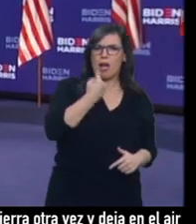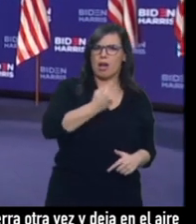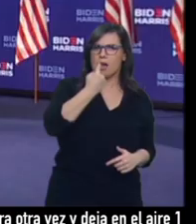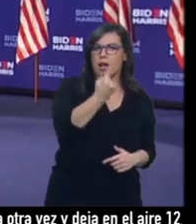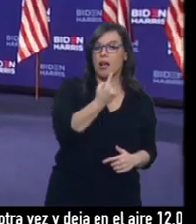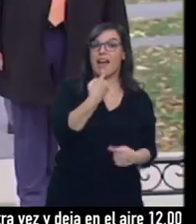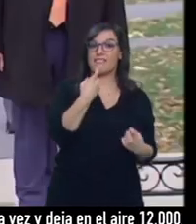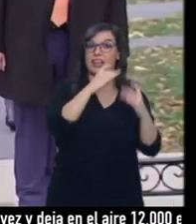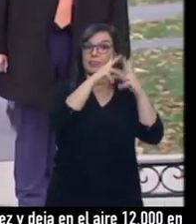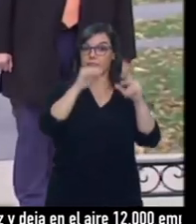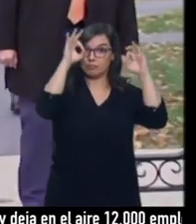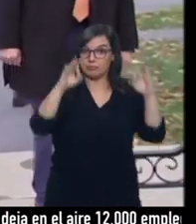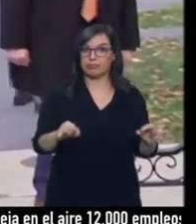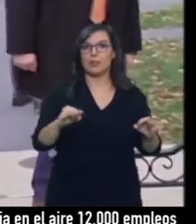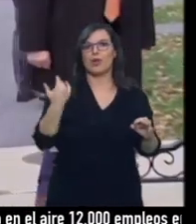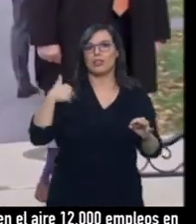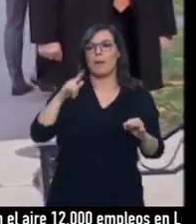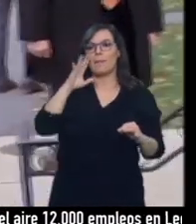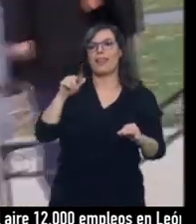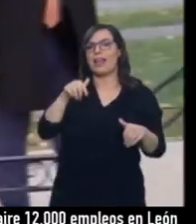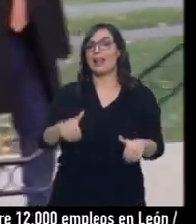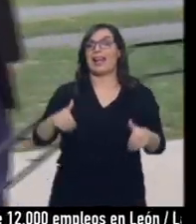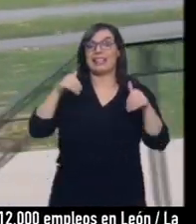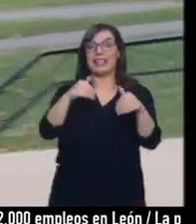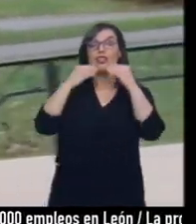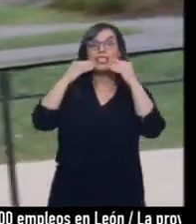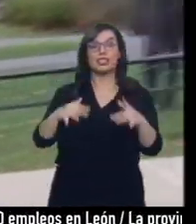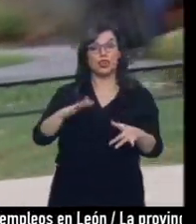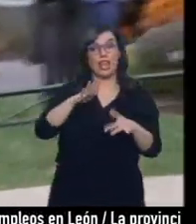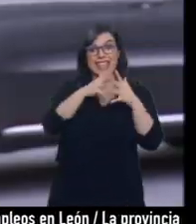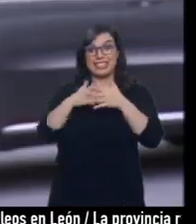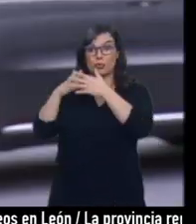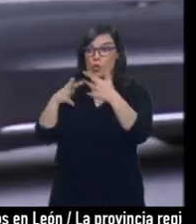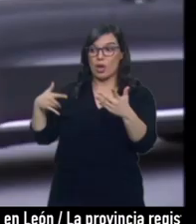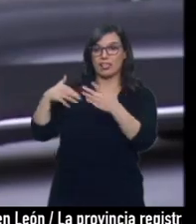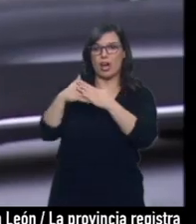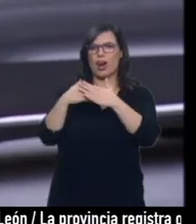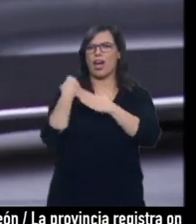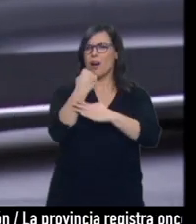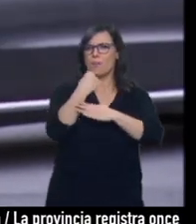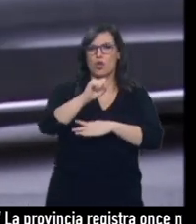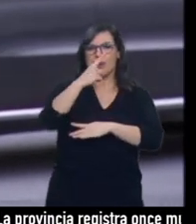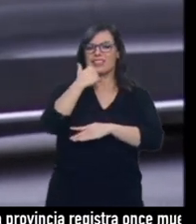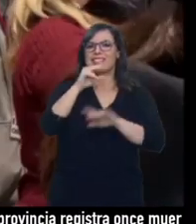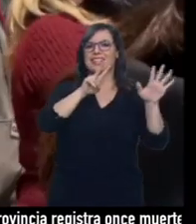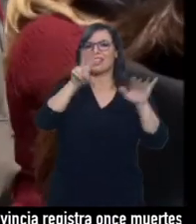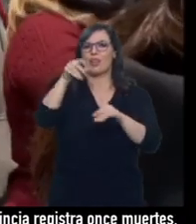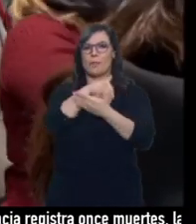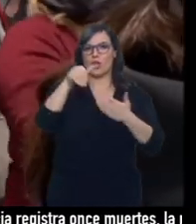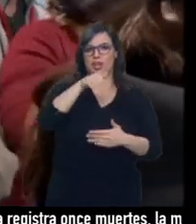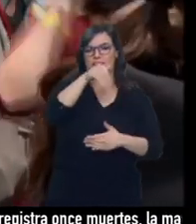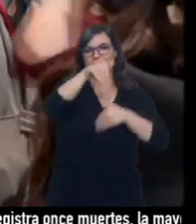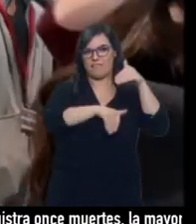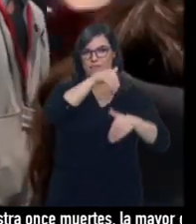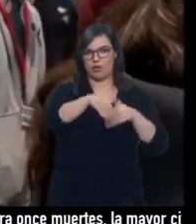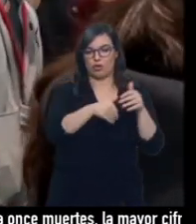ese cómputo, ya se ha convertido en el candidato más respaldado de la historia de Estados Unidos, con casi 72 millones de votos, mientras